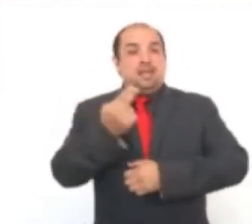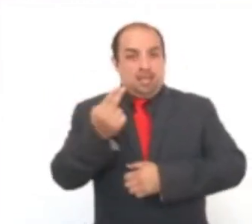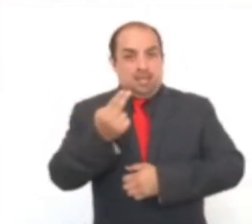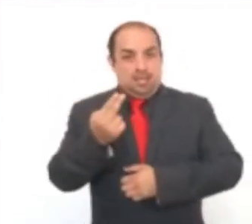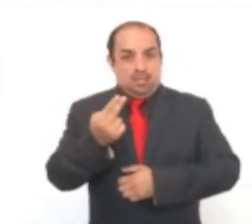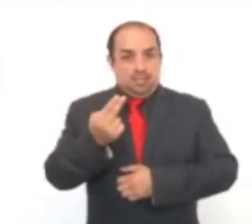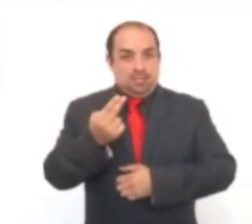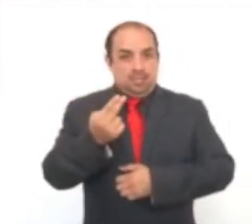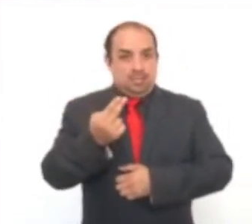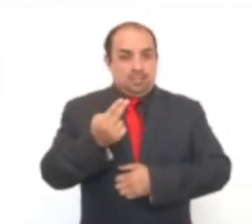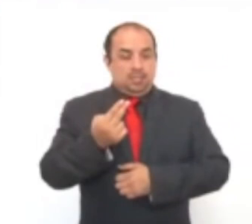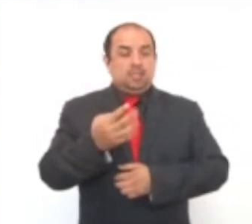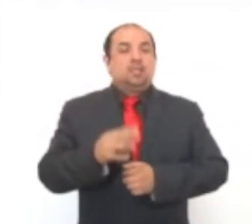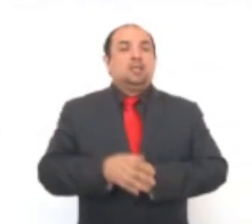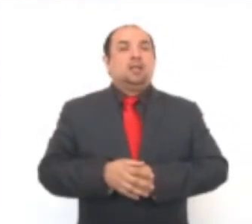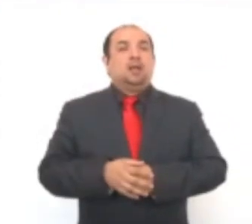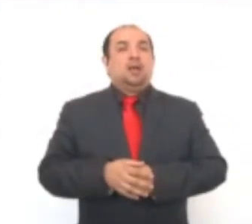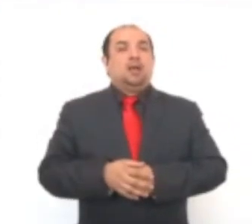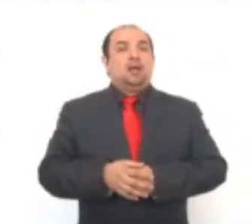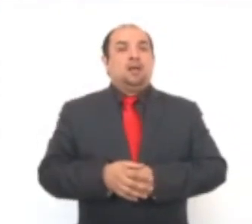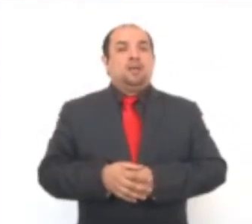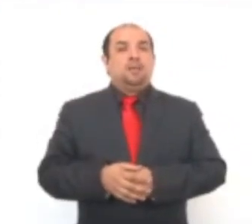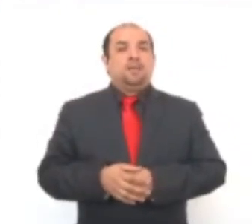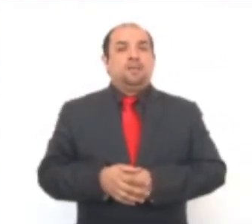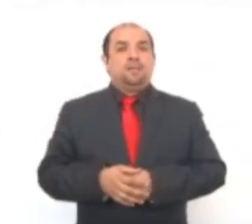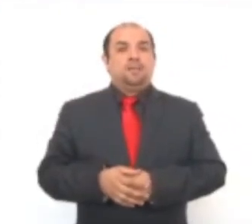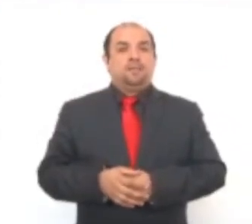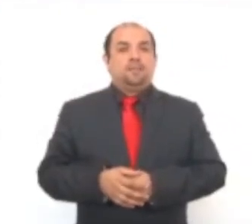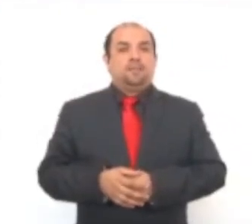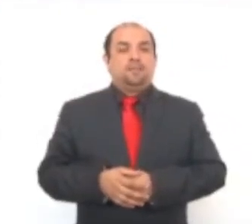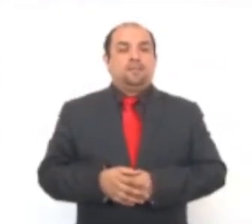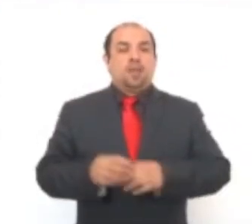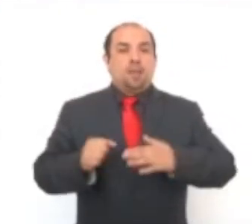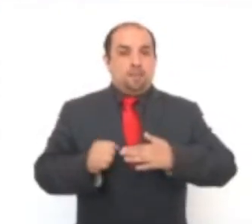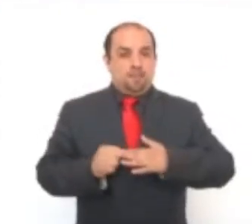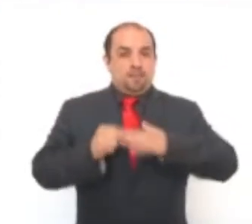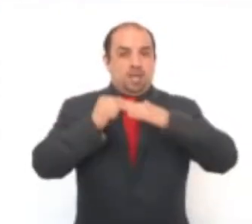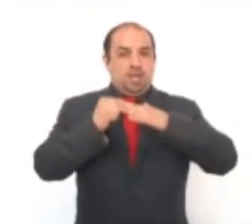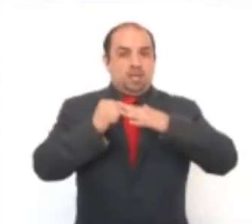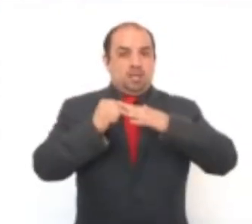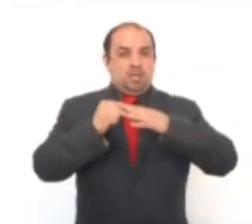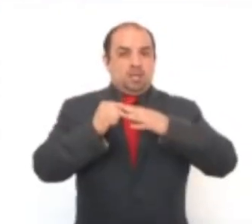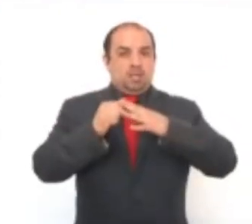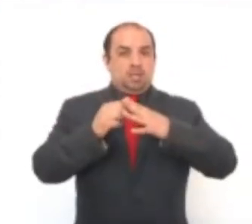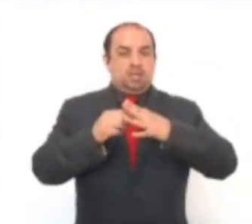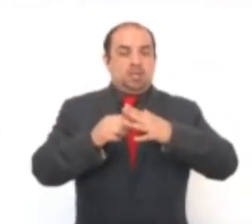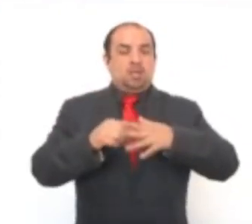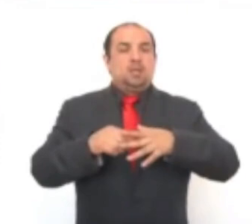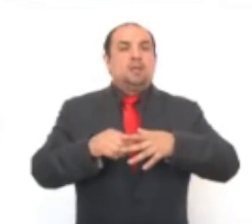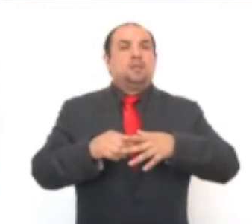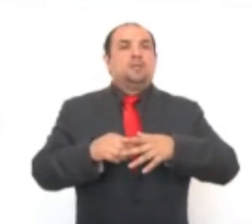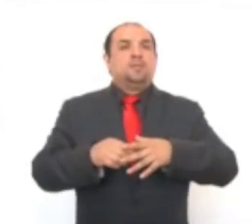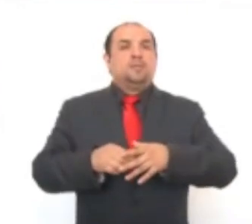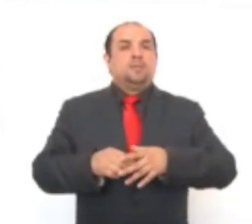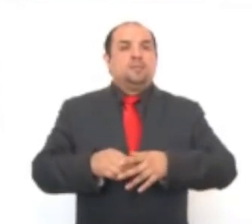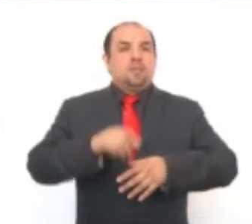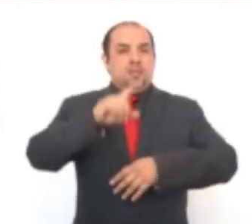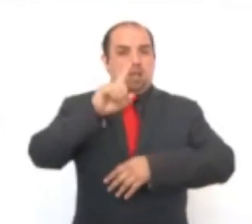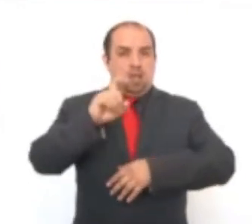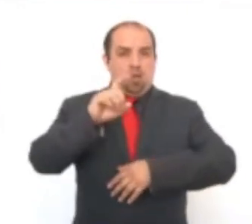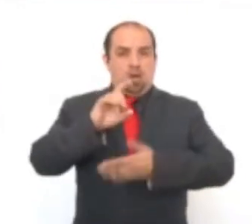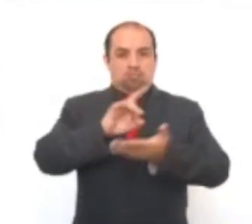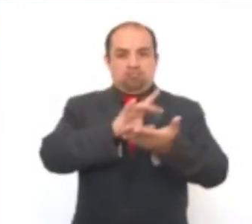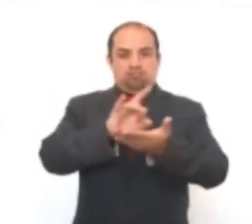necesita la viabilidad, necesita la sustentabilidad y sostenibilidad